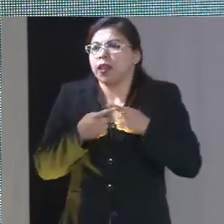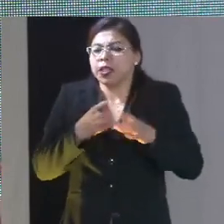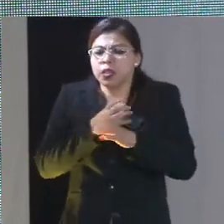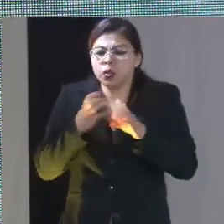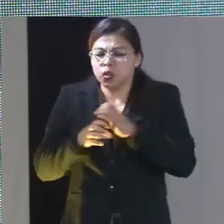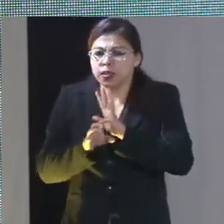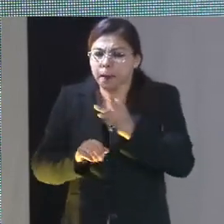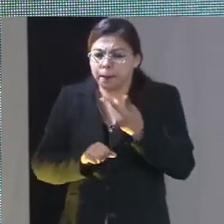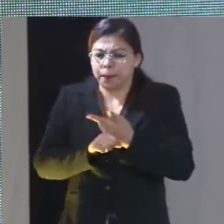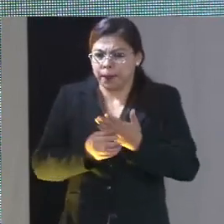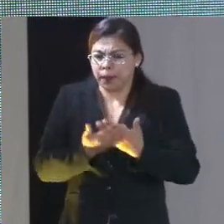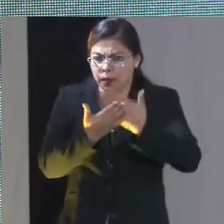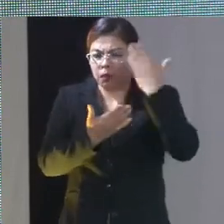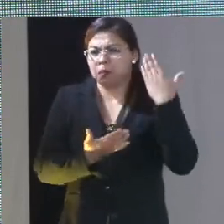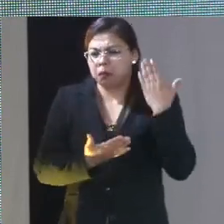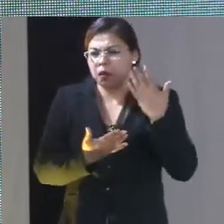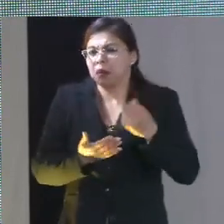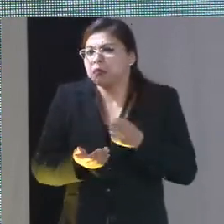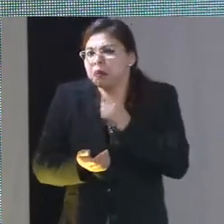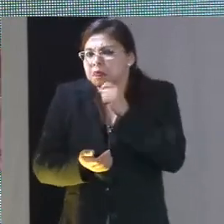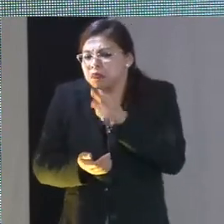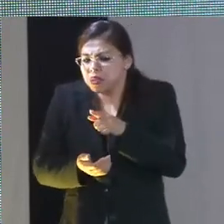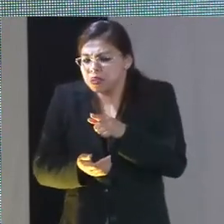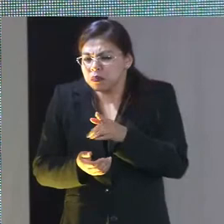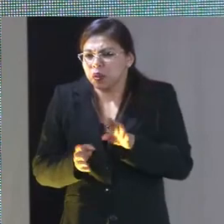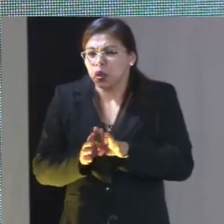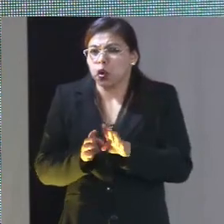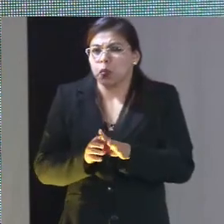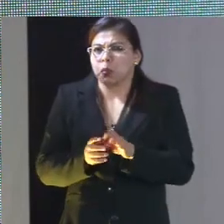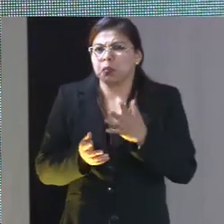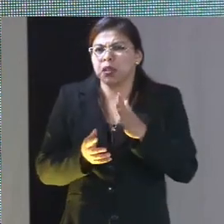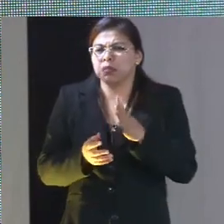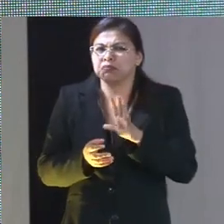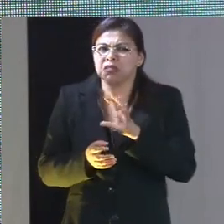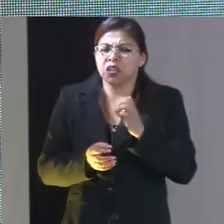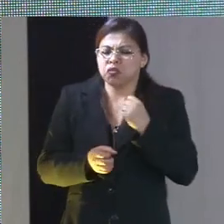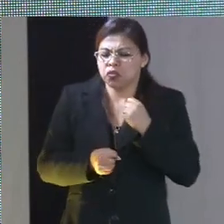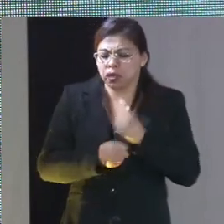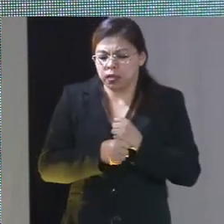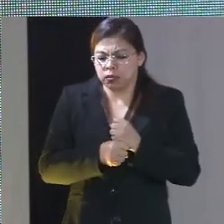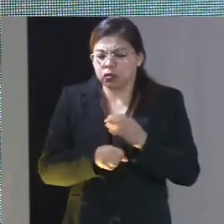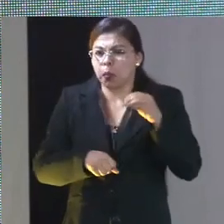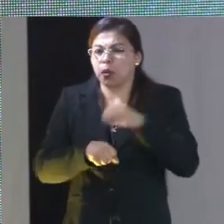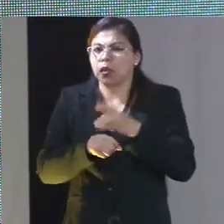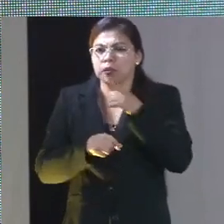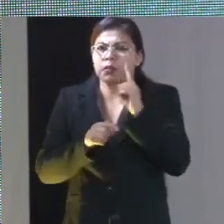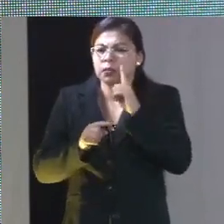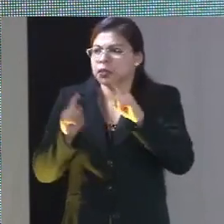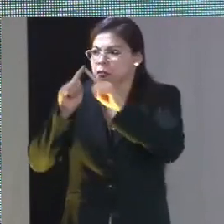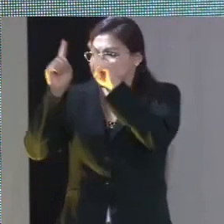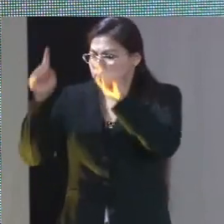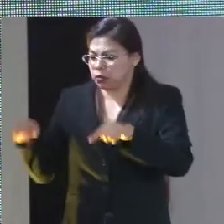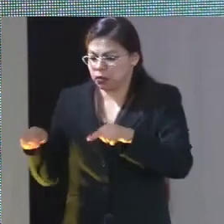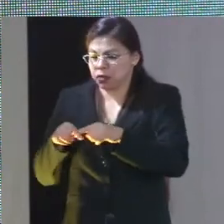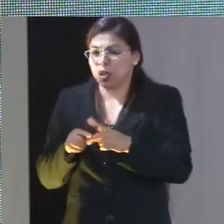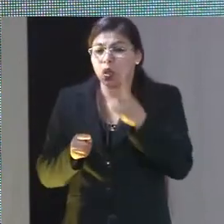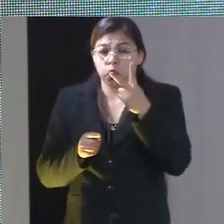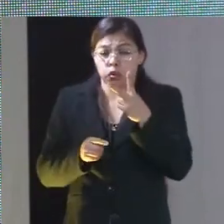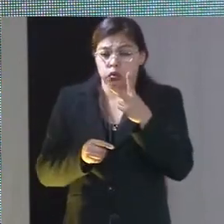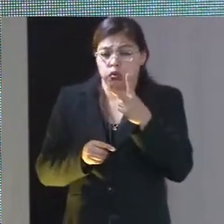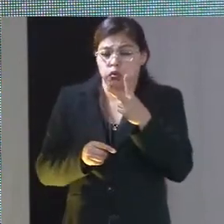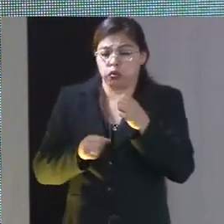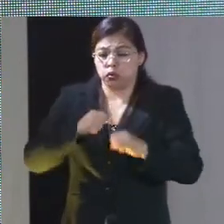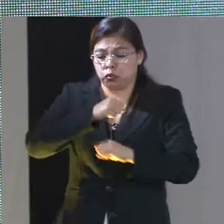y particularmente en la, la que los 500 años han puesto en las marquesinas, en las ocho columnas a